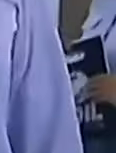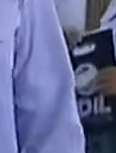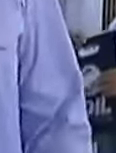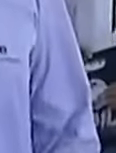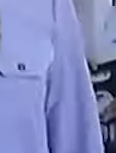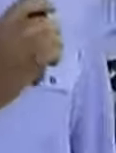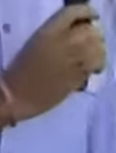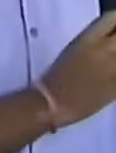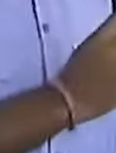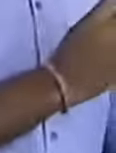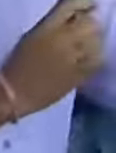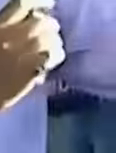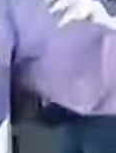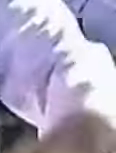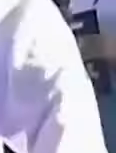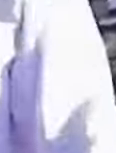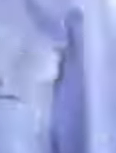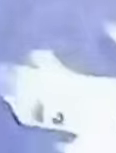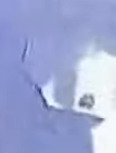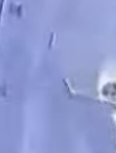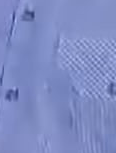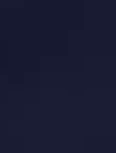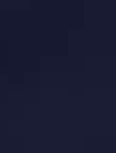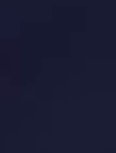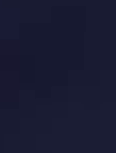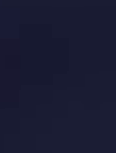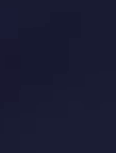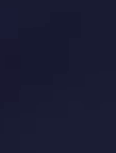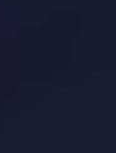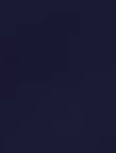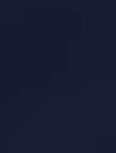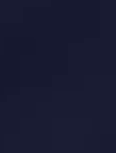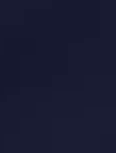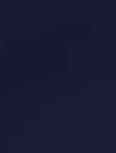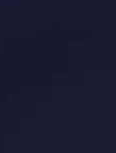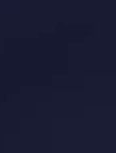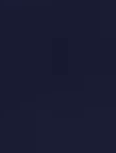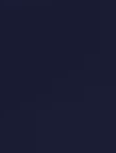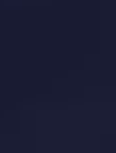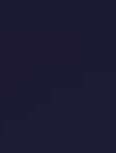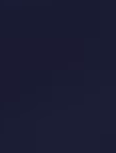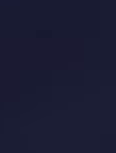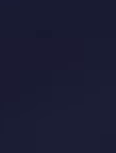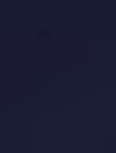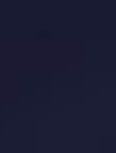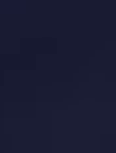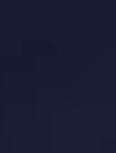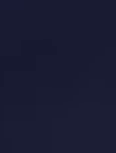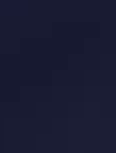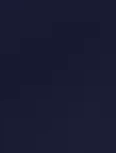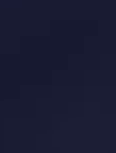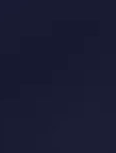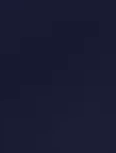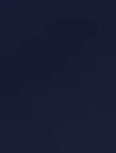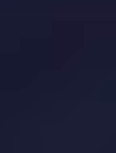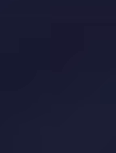quién financia el socialismo internacional porque claro cuando tú lo que pasa es que aquí como solo estamos acostumbrados a pensar que España es la leche y